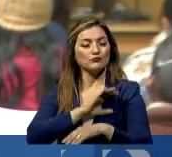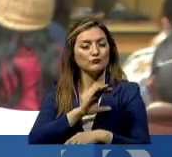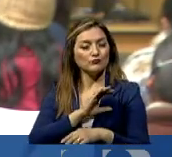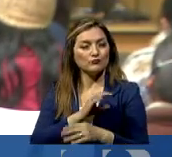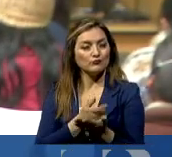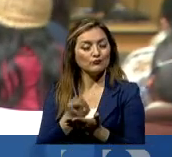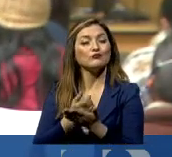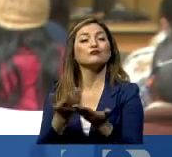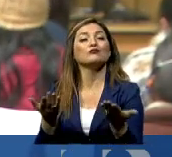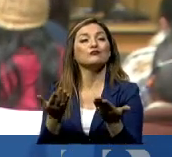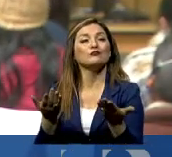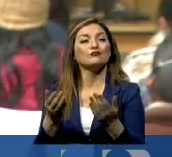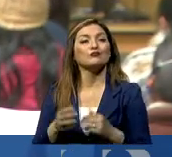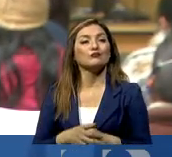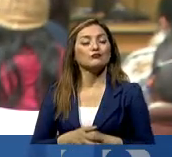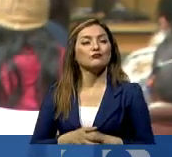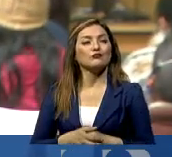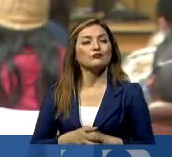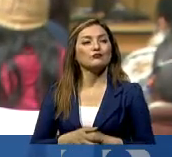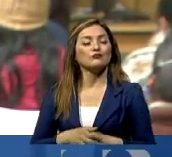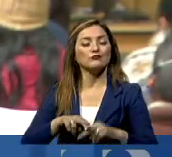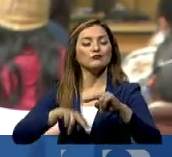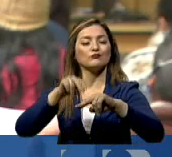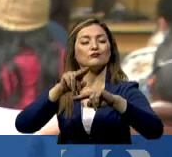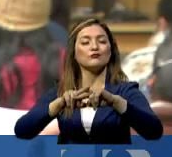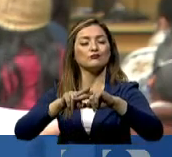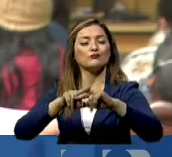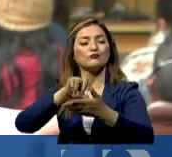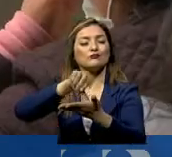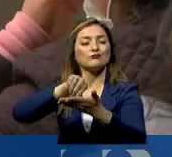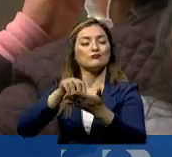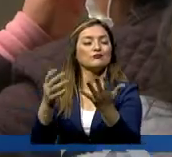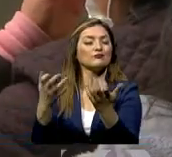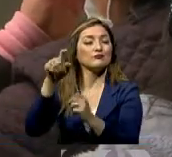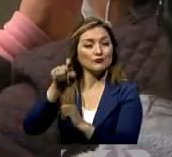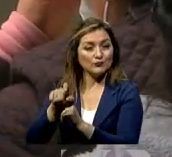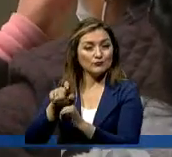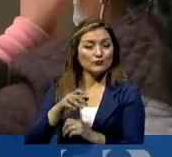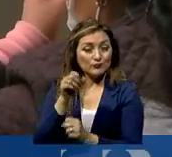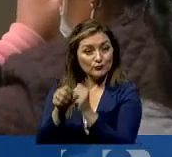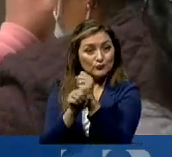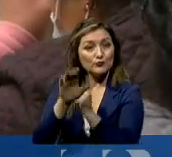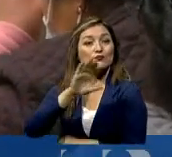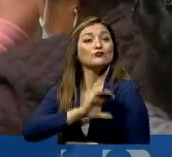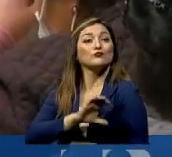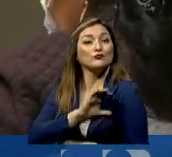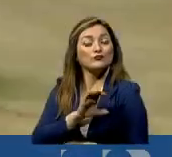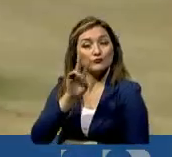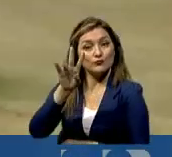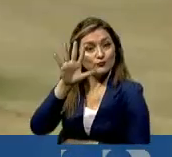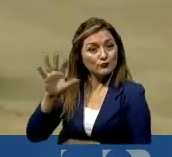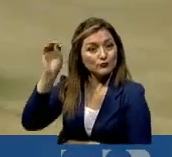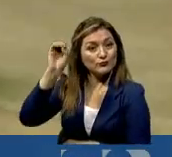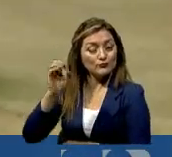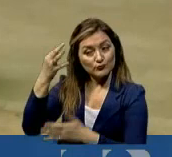y se transforma o se traduce en la ejecución de obras a la ciudad tanto demanda cada año el municipio contempla que un 25 por